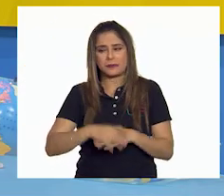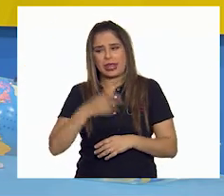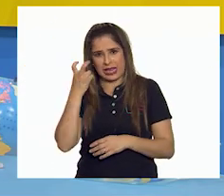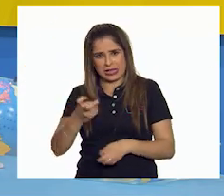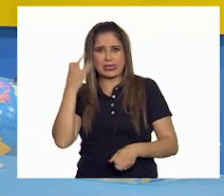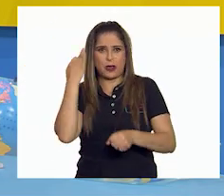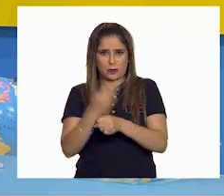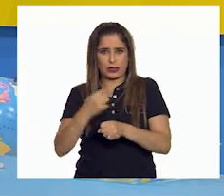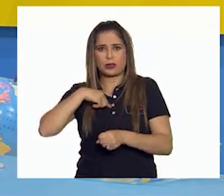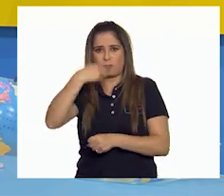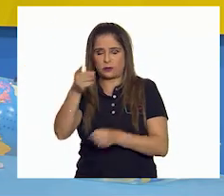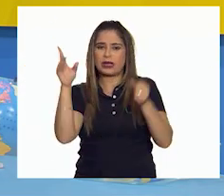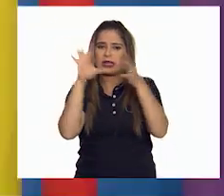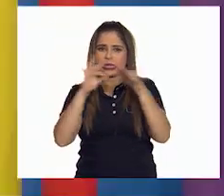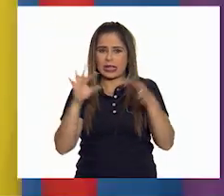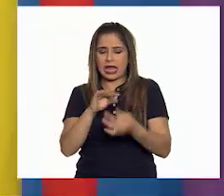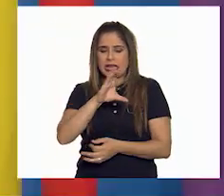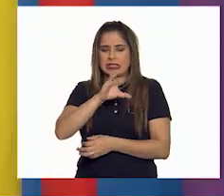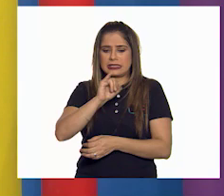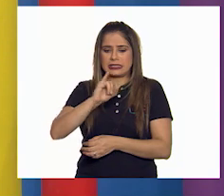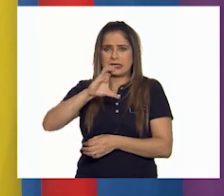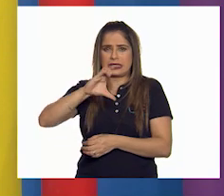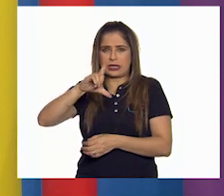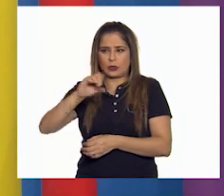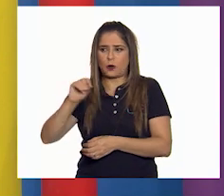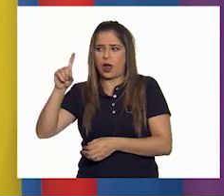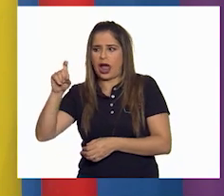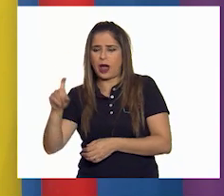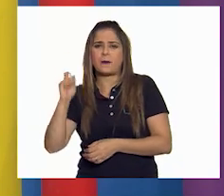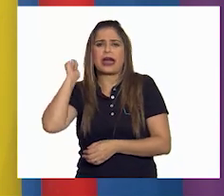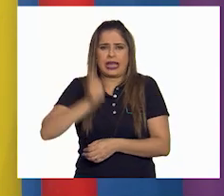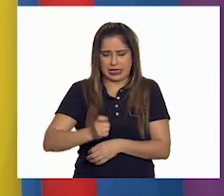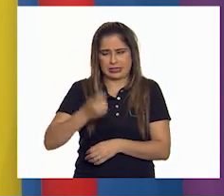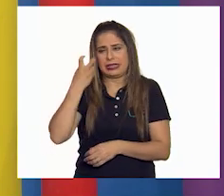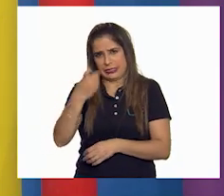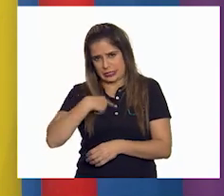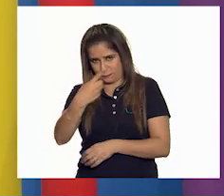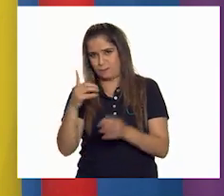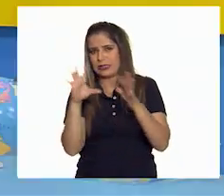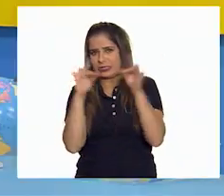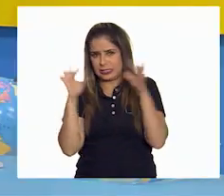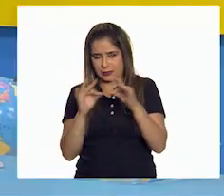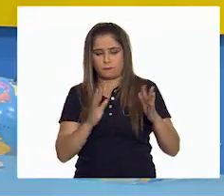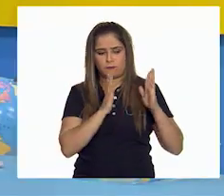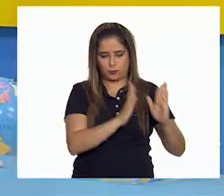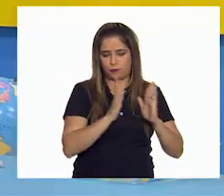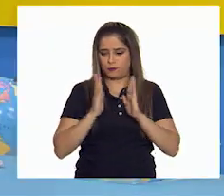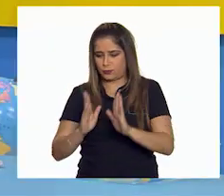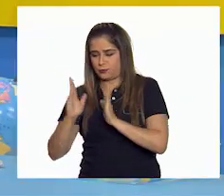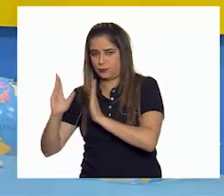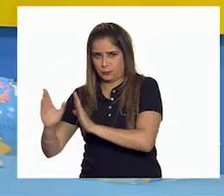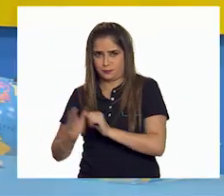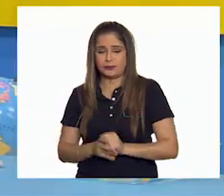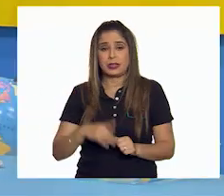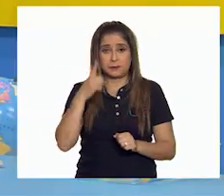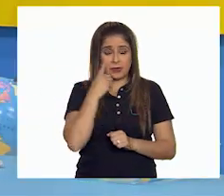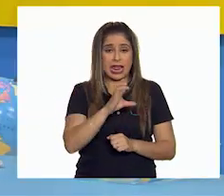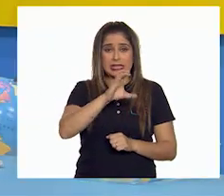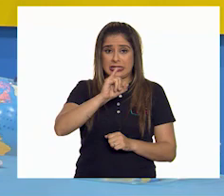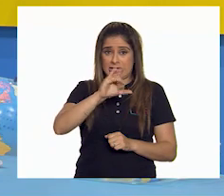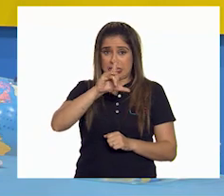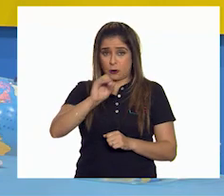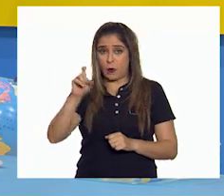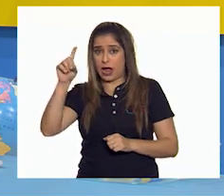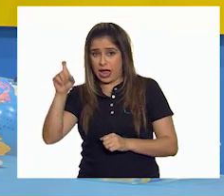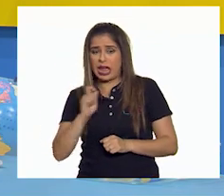hidrológico paso a paso. Muy bien, maestra. Y entonces, ¿cuál sería el primer paso? Muy bien, pues el primer paso tenemos